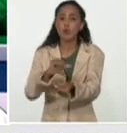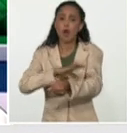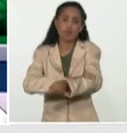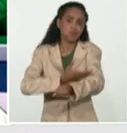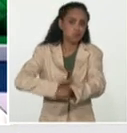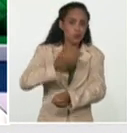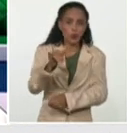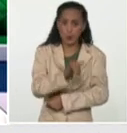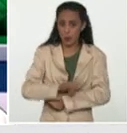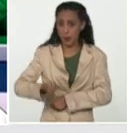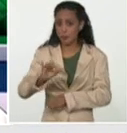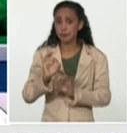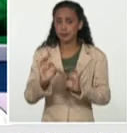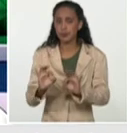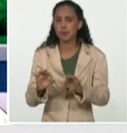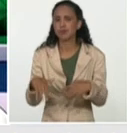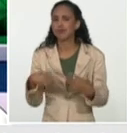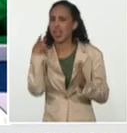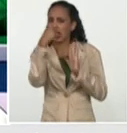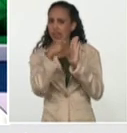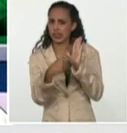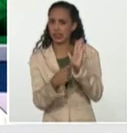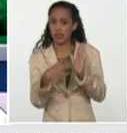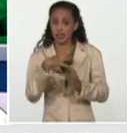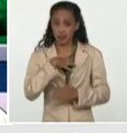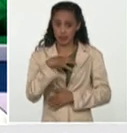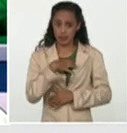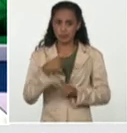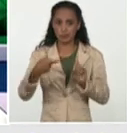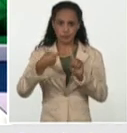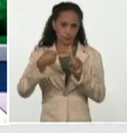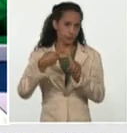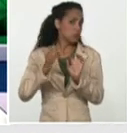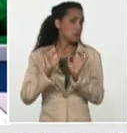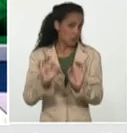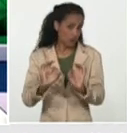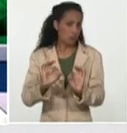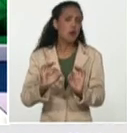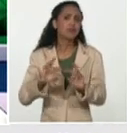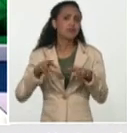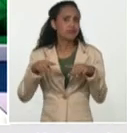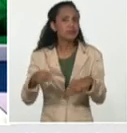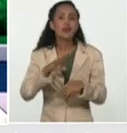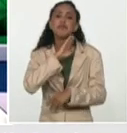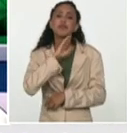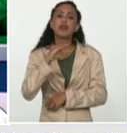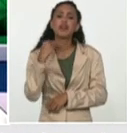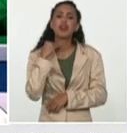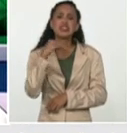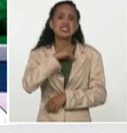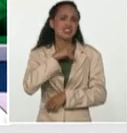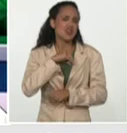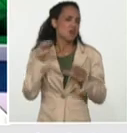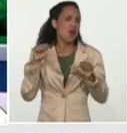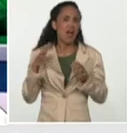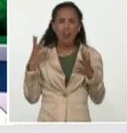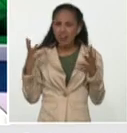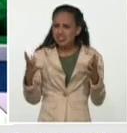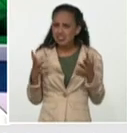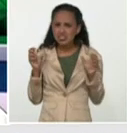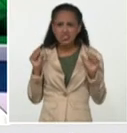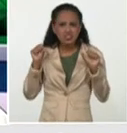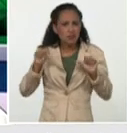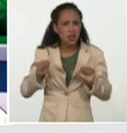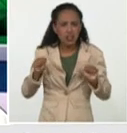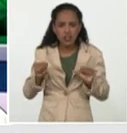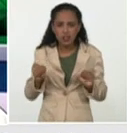Síntomas que presentó inicialmente, nuevamente fiebre y malestar general. En la provincia de Camagüey, en